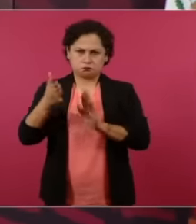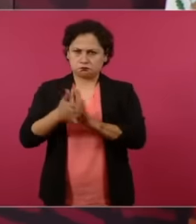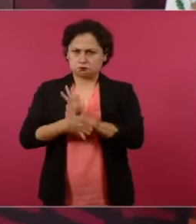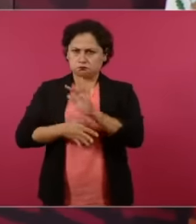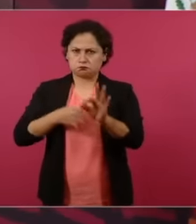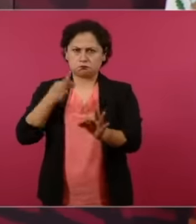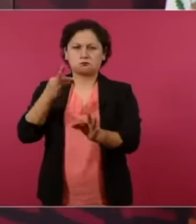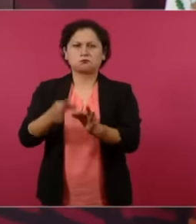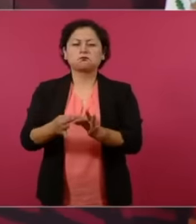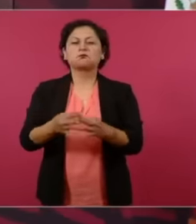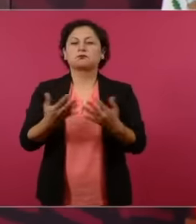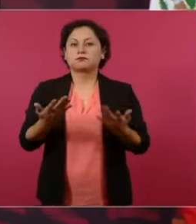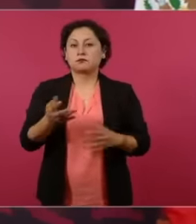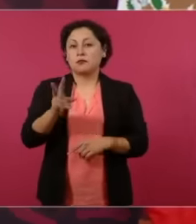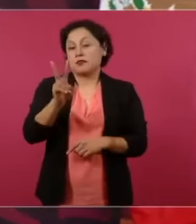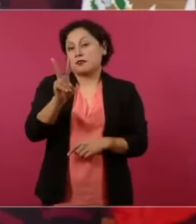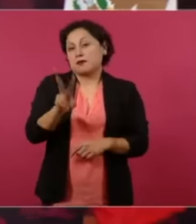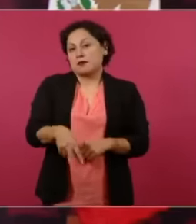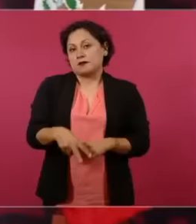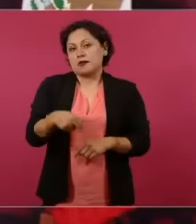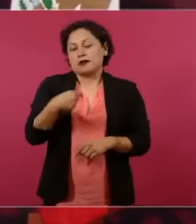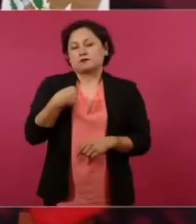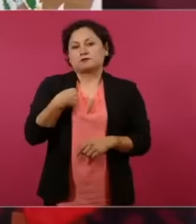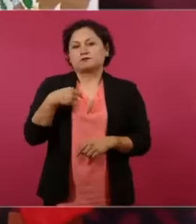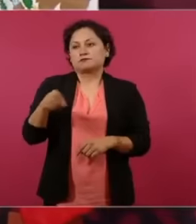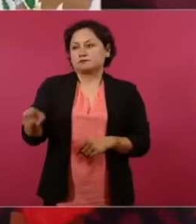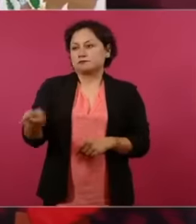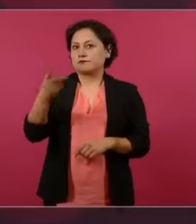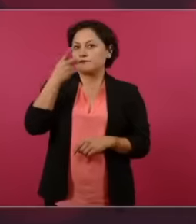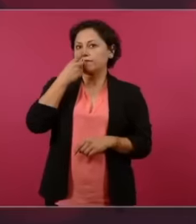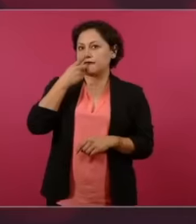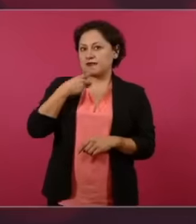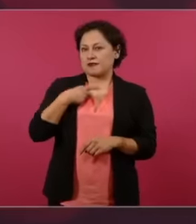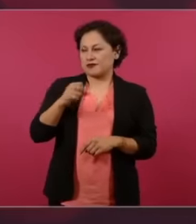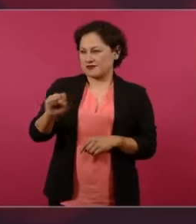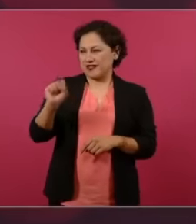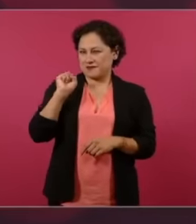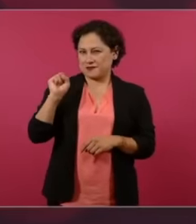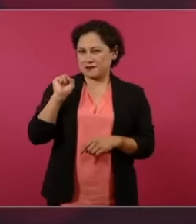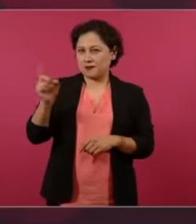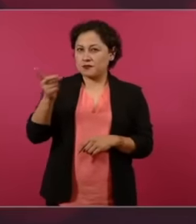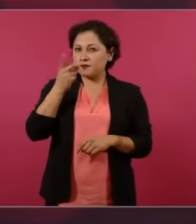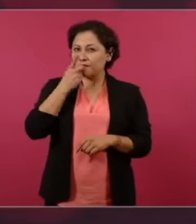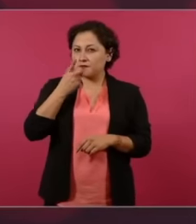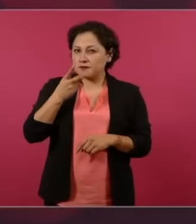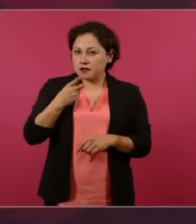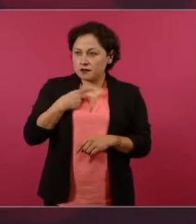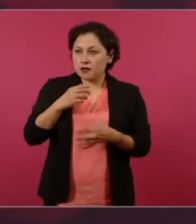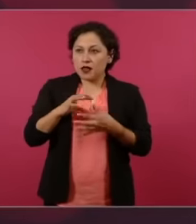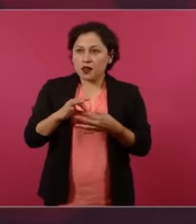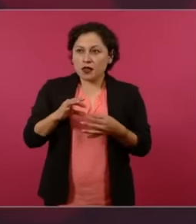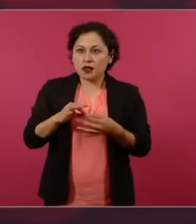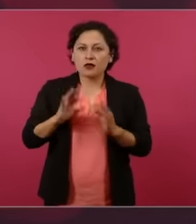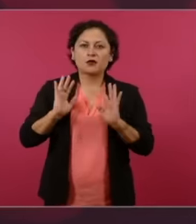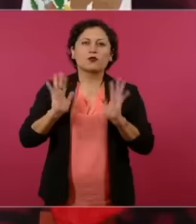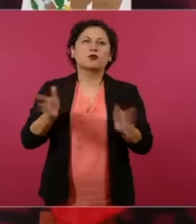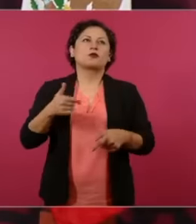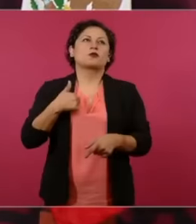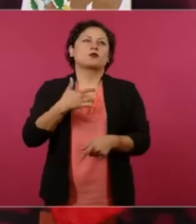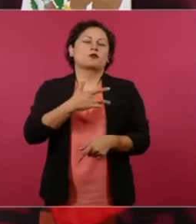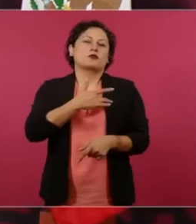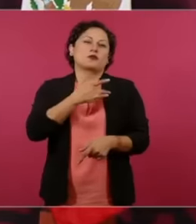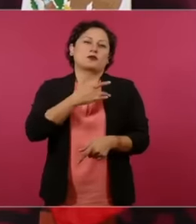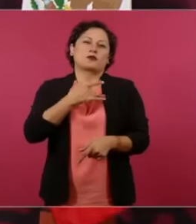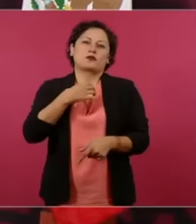pues muy satisfactorio cuando me informaron el sábado pasado que habían